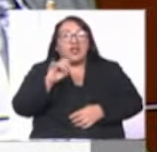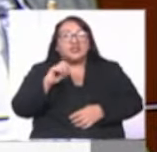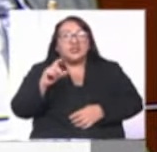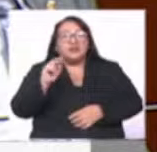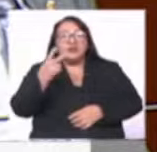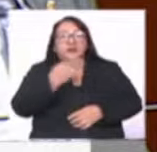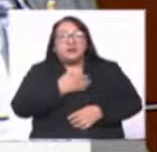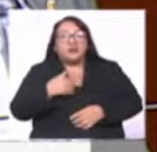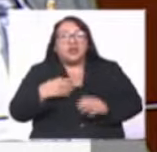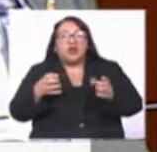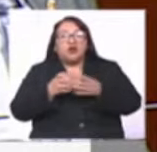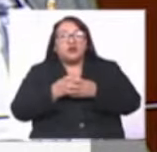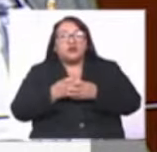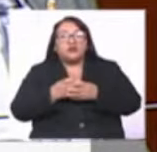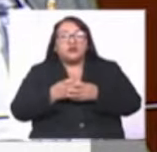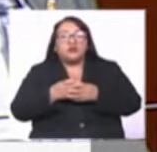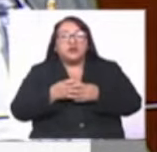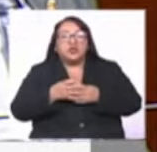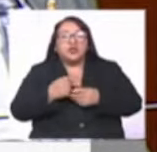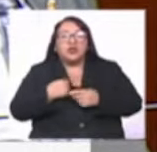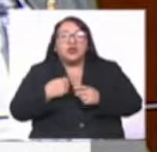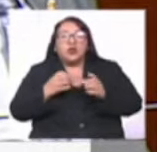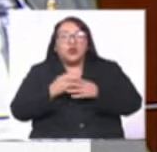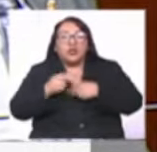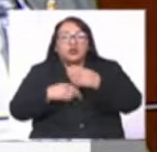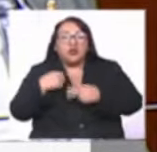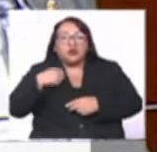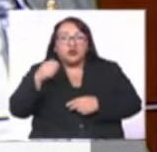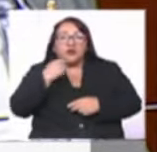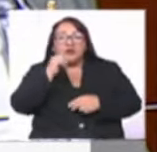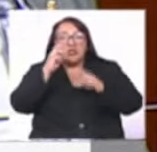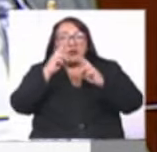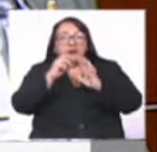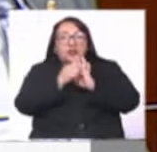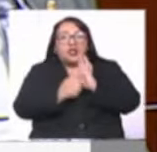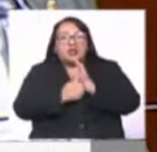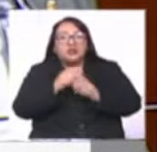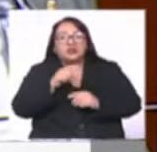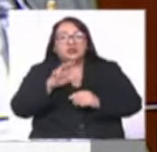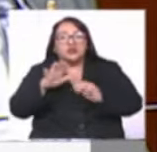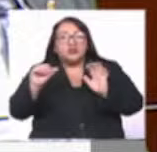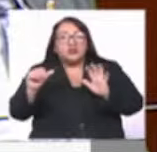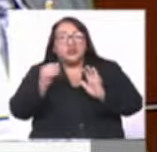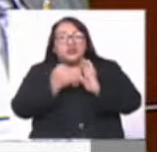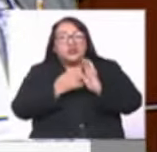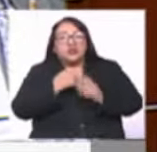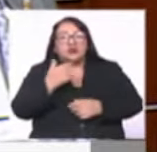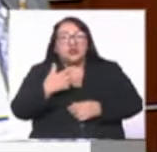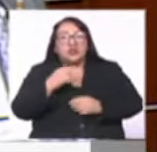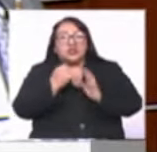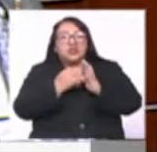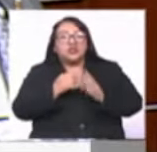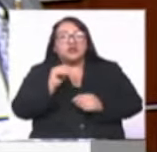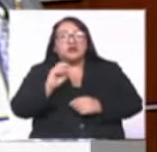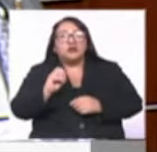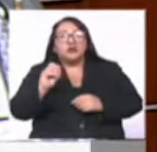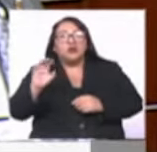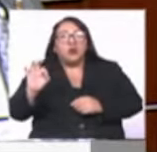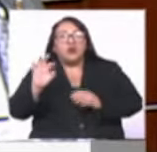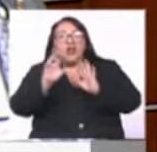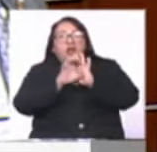la junta Nacional de Justicia por infracción constitucional de los artículos 156 inciso 3 y 139 inciso 3 de la